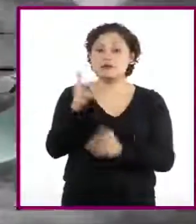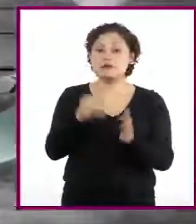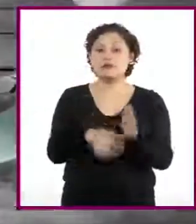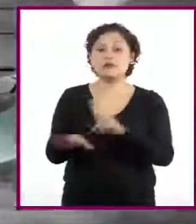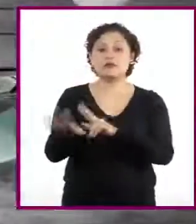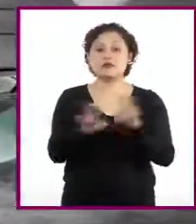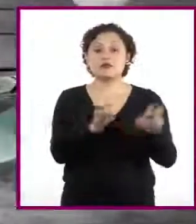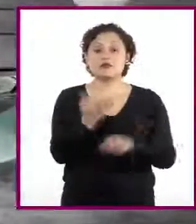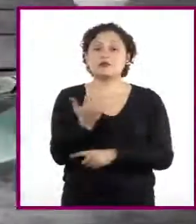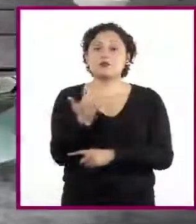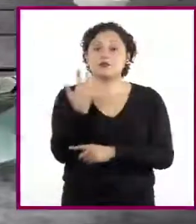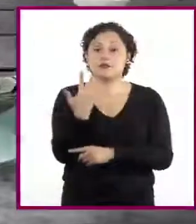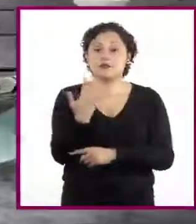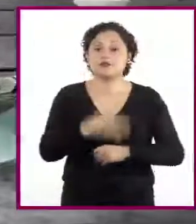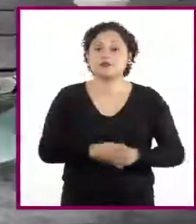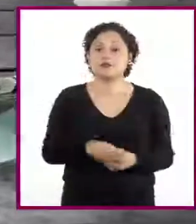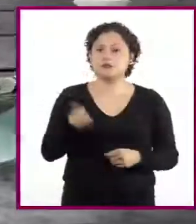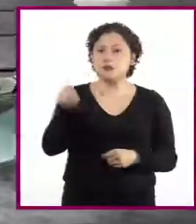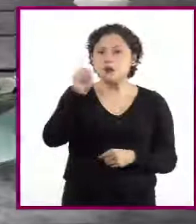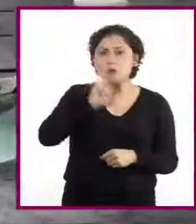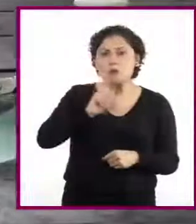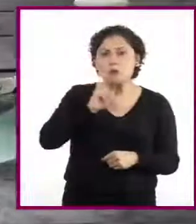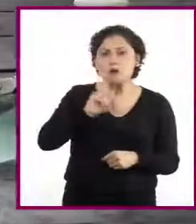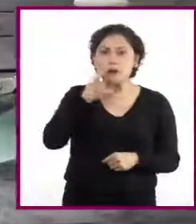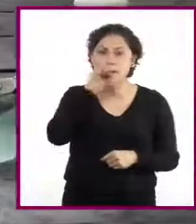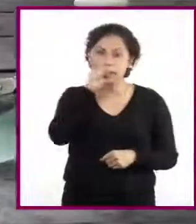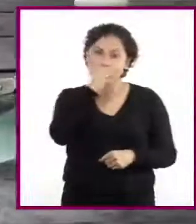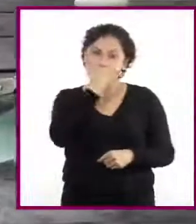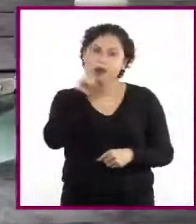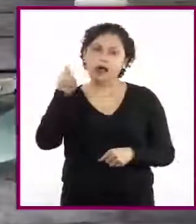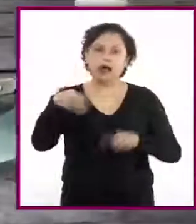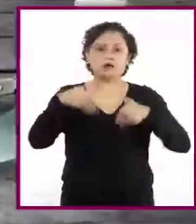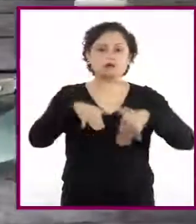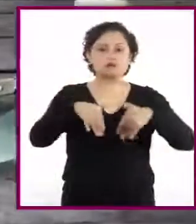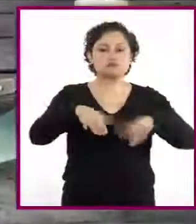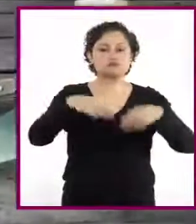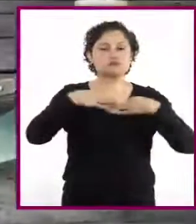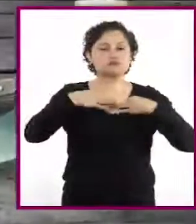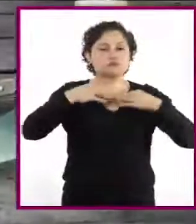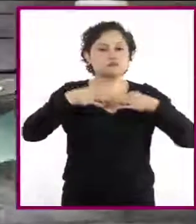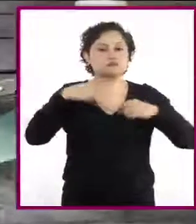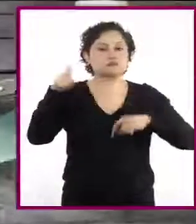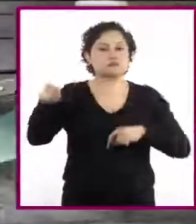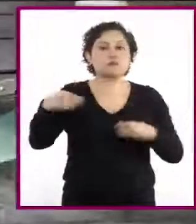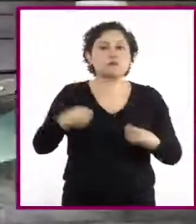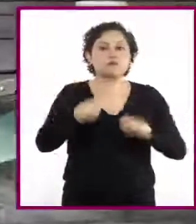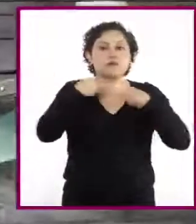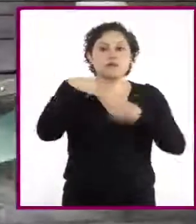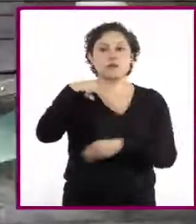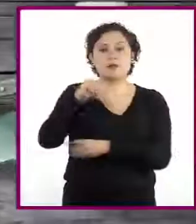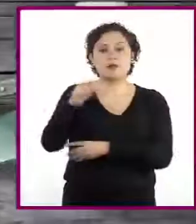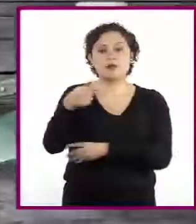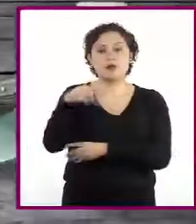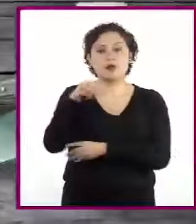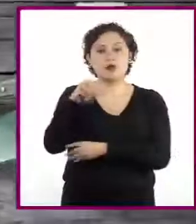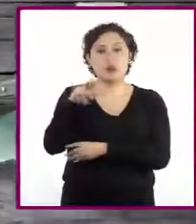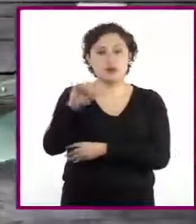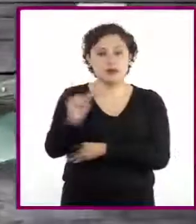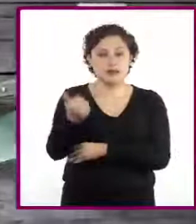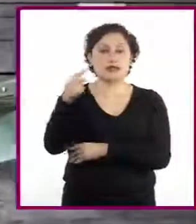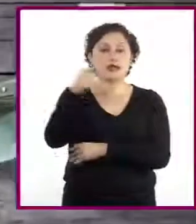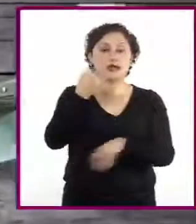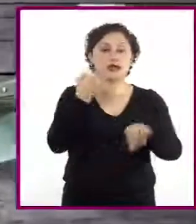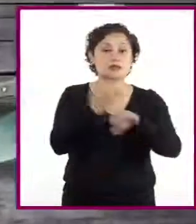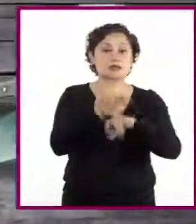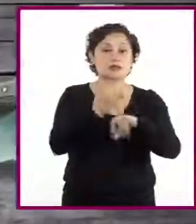1955. Era una mujer negra, costurera de profesión, que vivía en Montgomery, la capital del estado de Alabama,